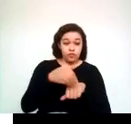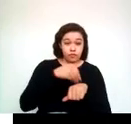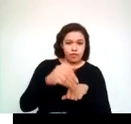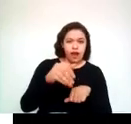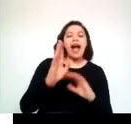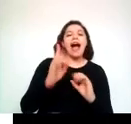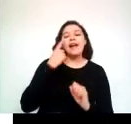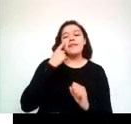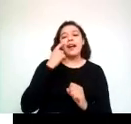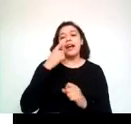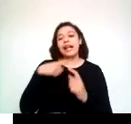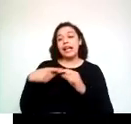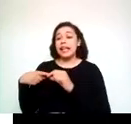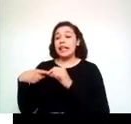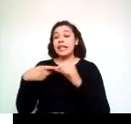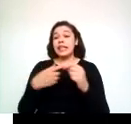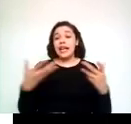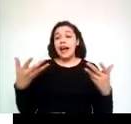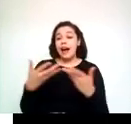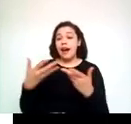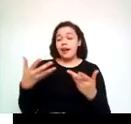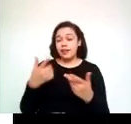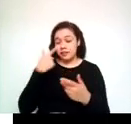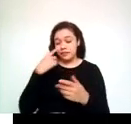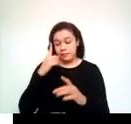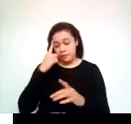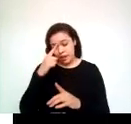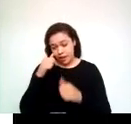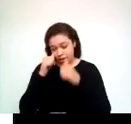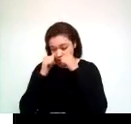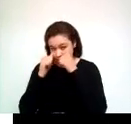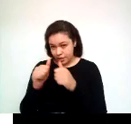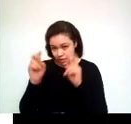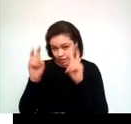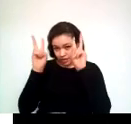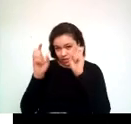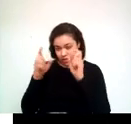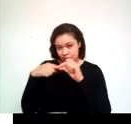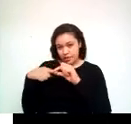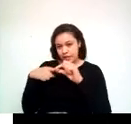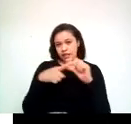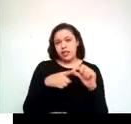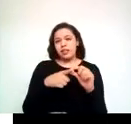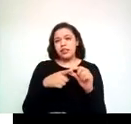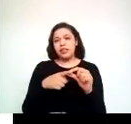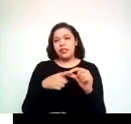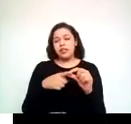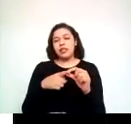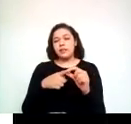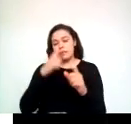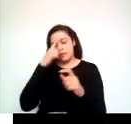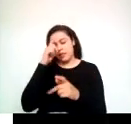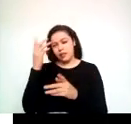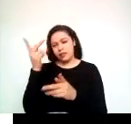las guías y vamos a enfocar un poco el tema de las guías de aplicación de los cuestionarios que nos pide